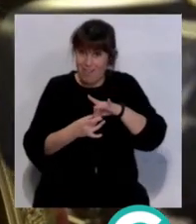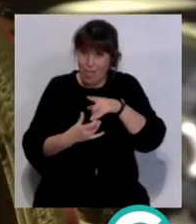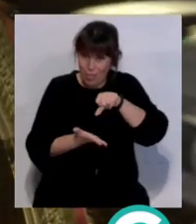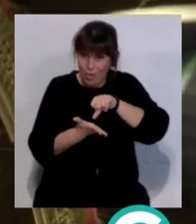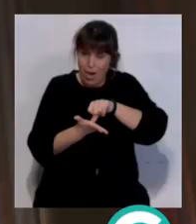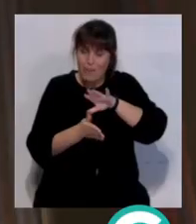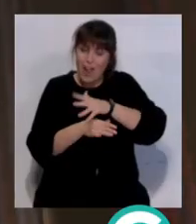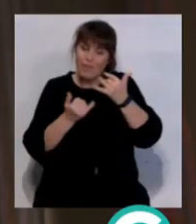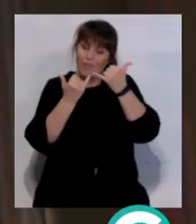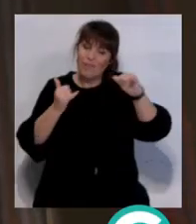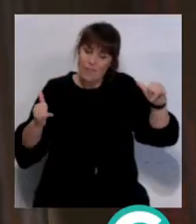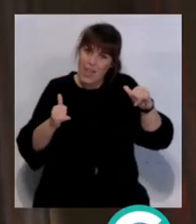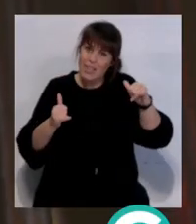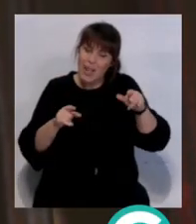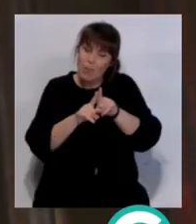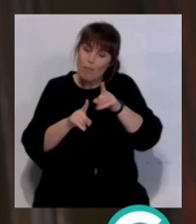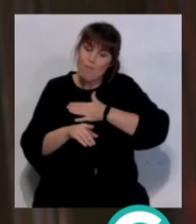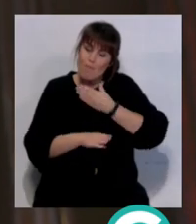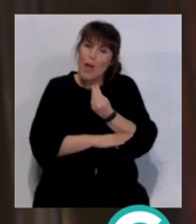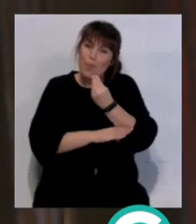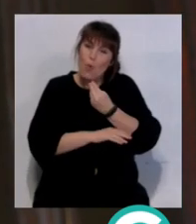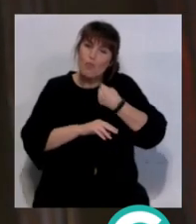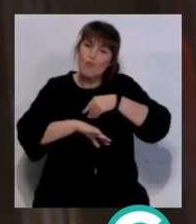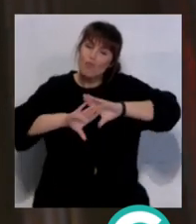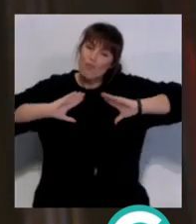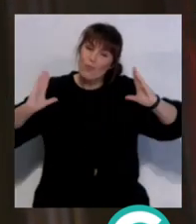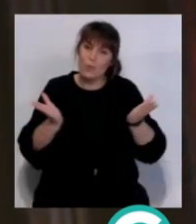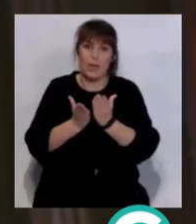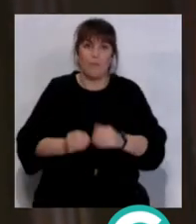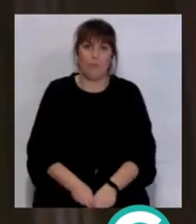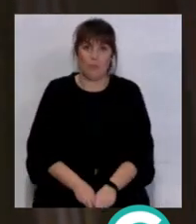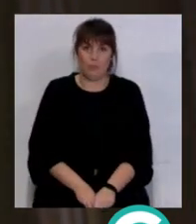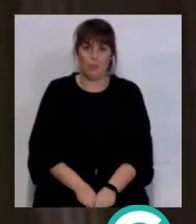que la fiesta sea un verdadero patrimonio universal.